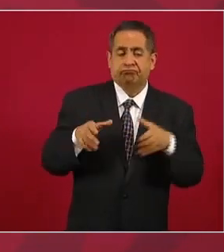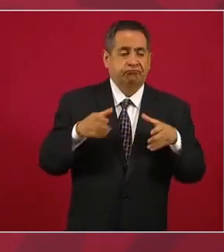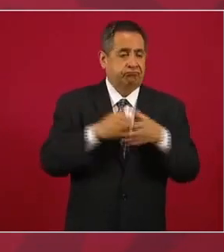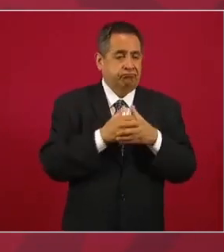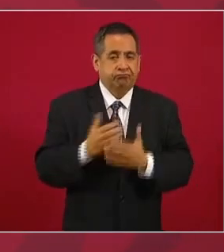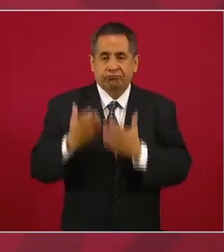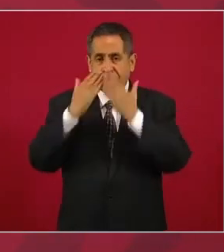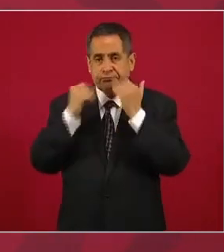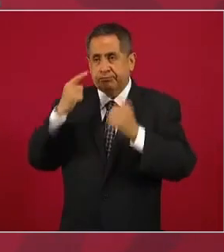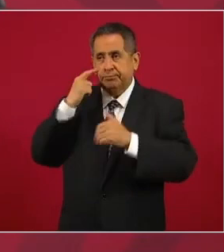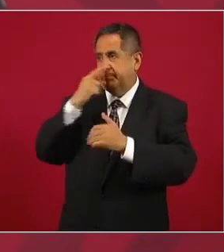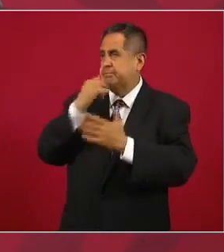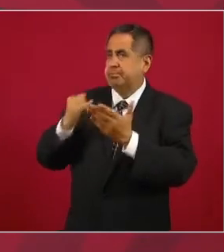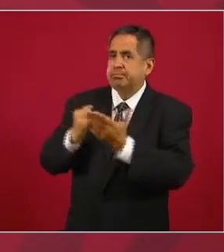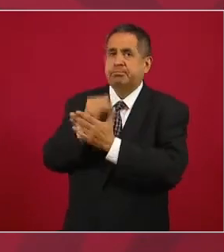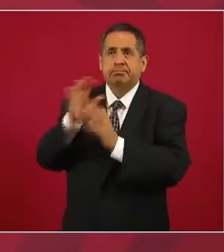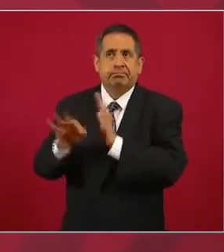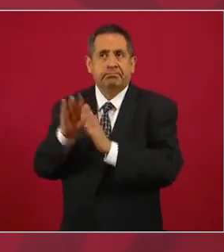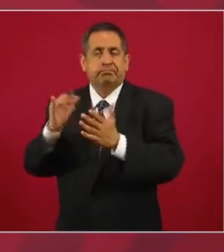antidemocrático,